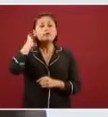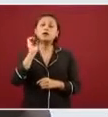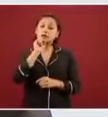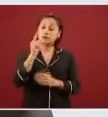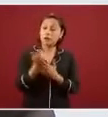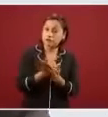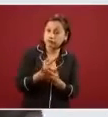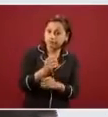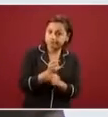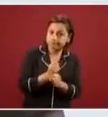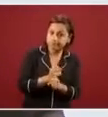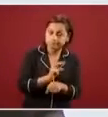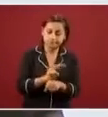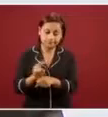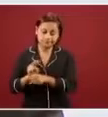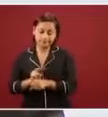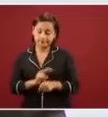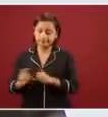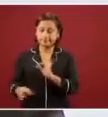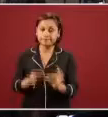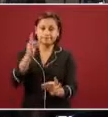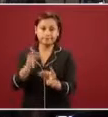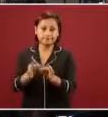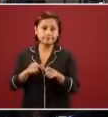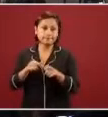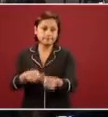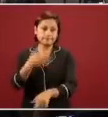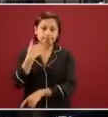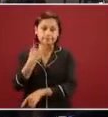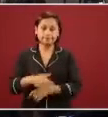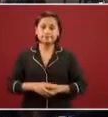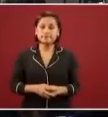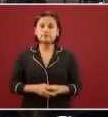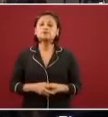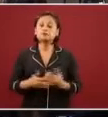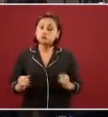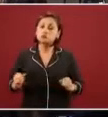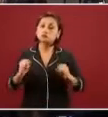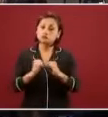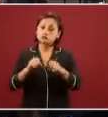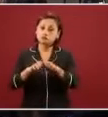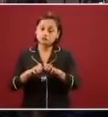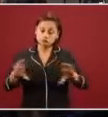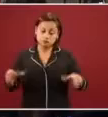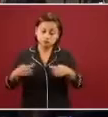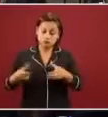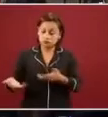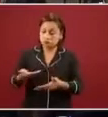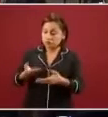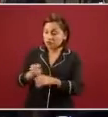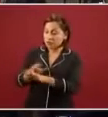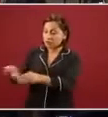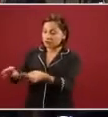pues se empleen de manera integral. Hay intercambio de información estratégica entre